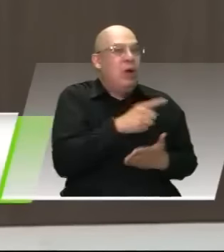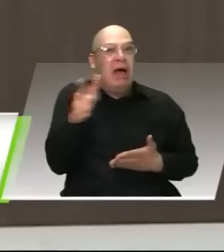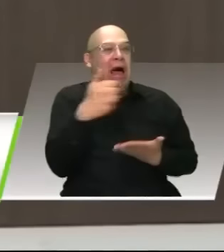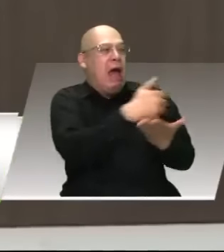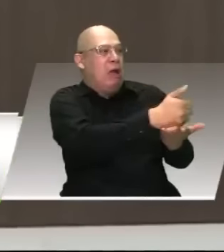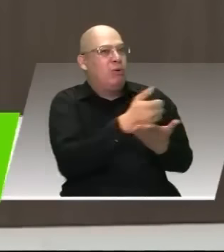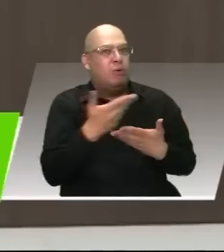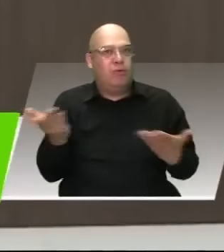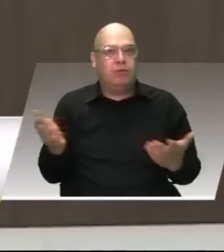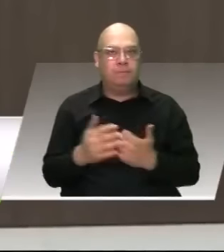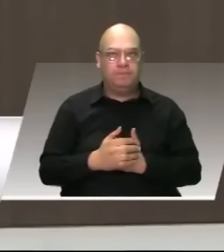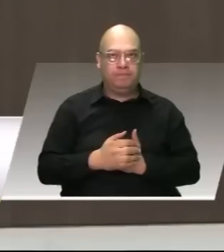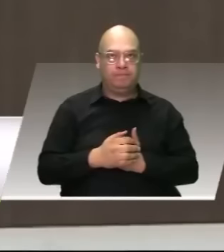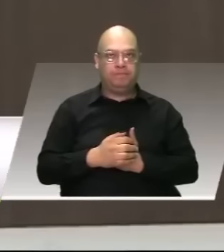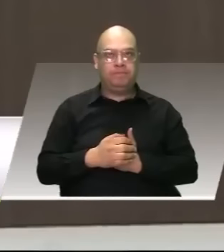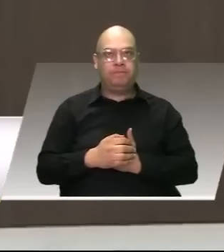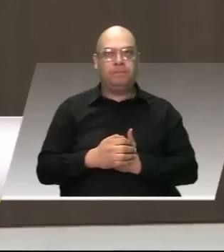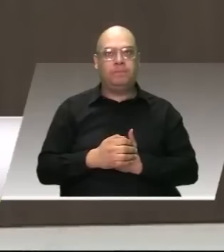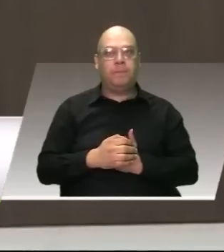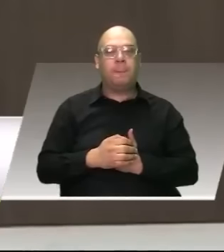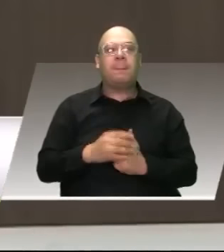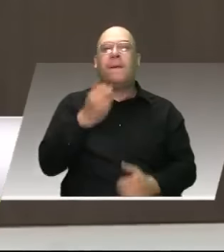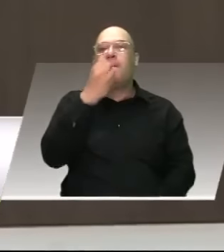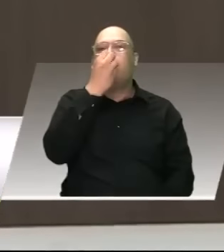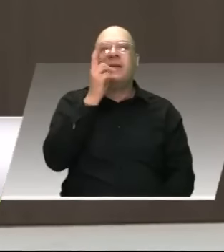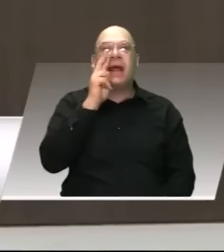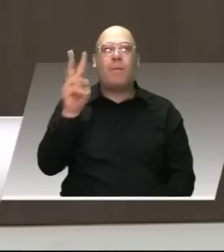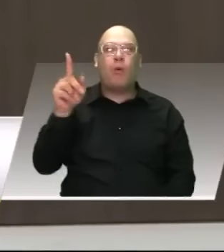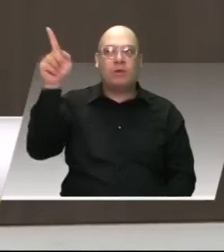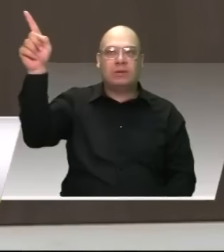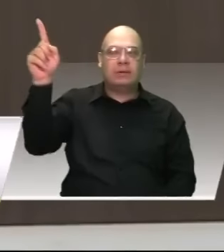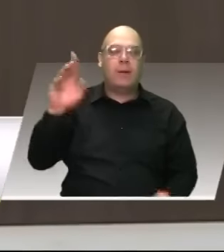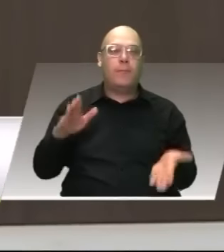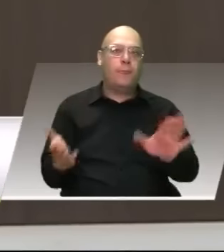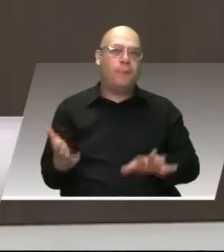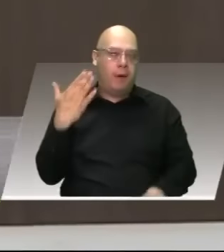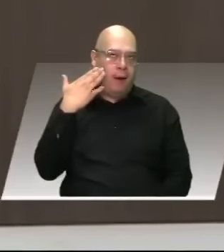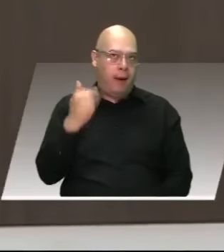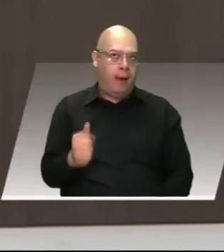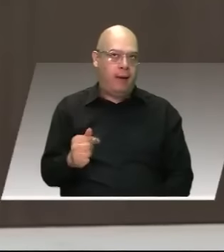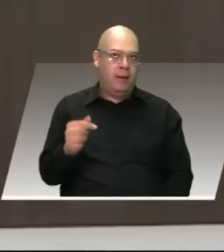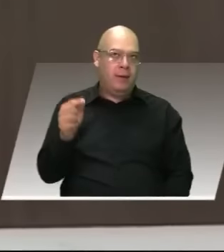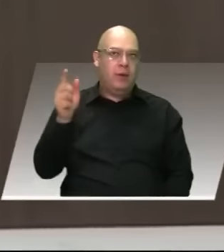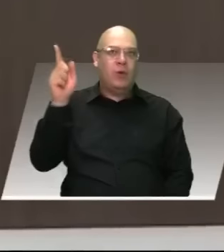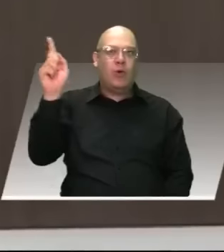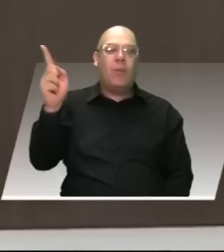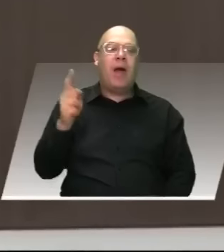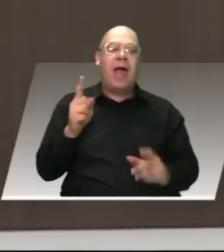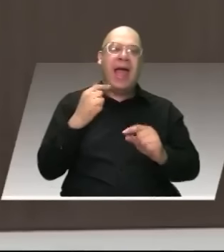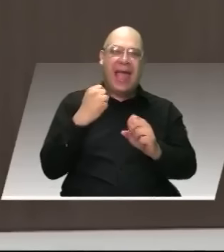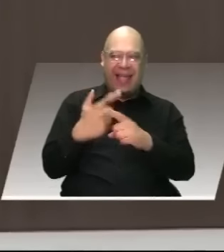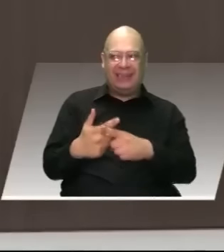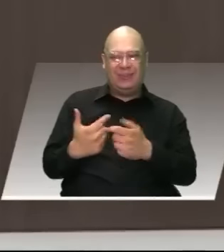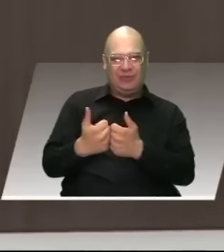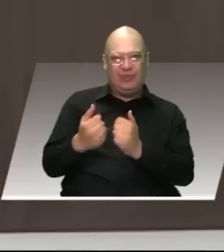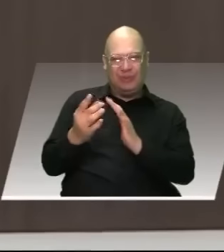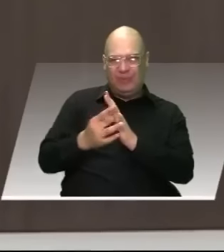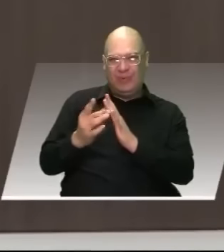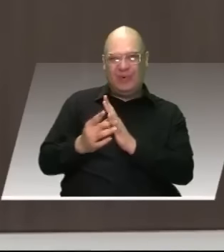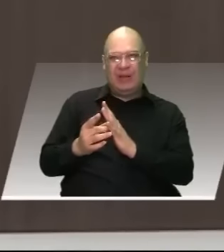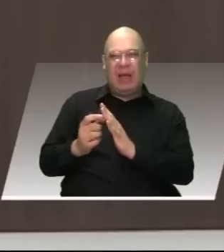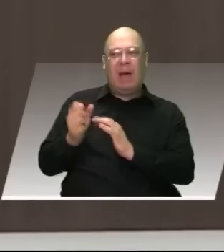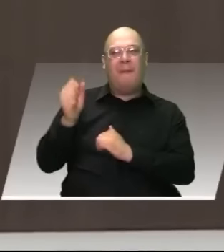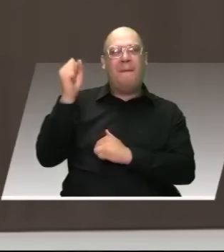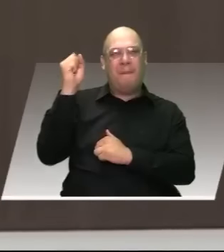el sector de Villahermosa, se ocasiona la muerte de una femenina. Esta es lesionada por su expareja sentimental, la cual ingresa a